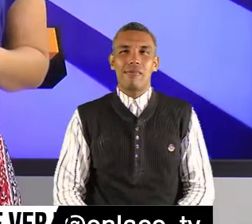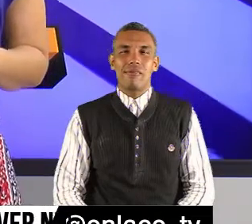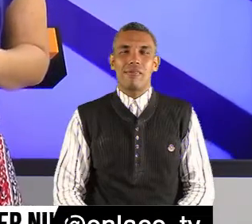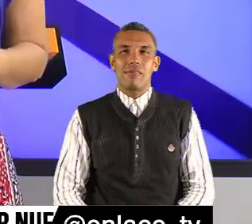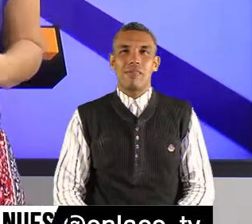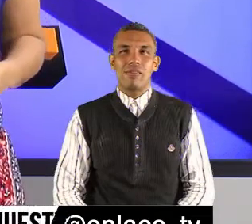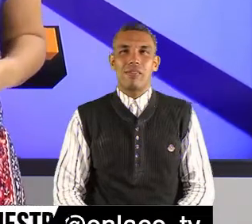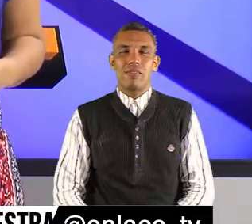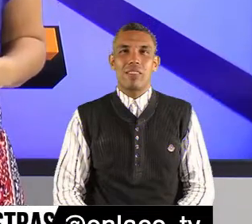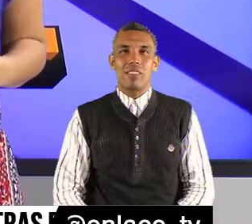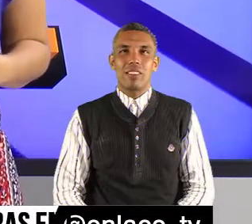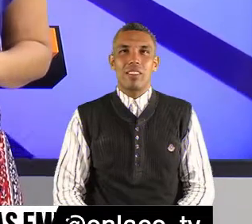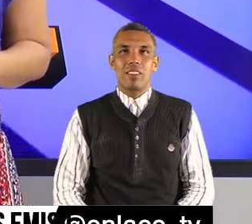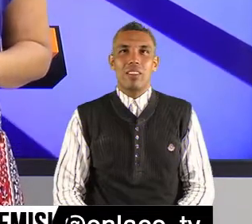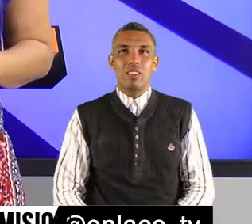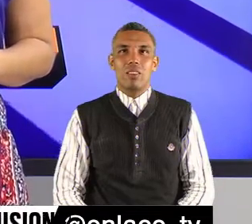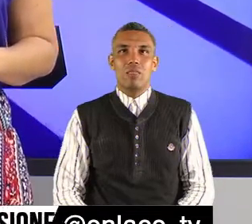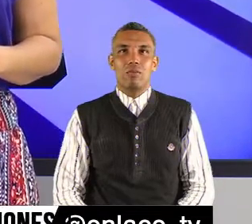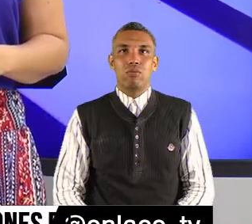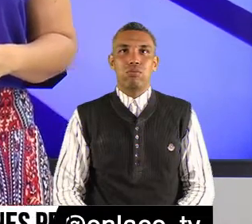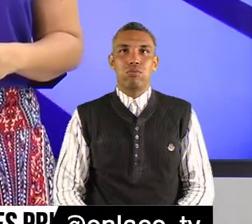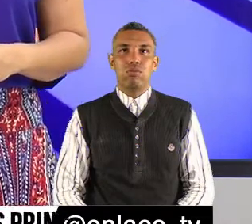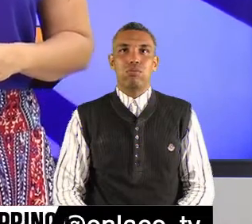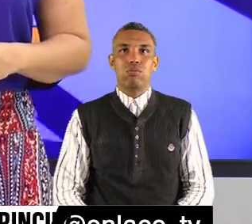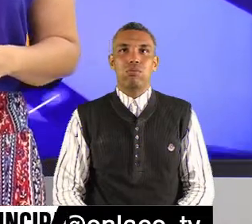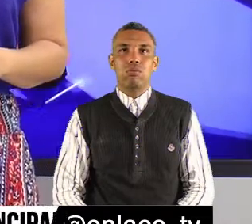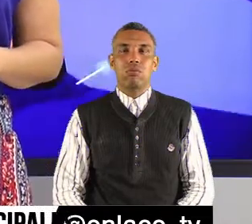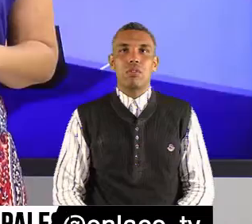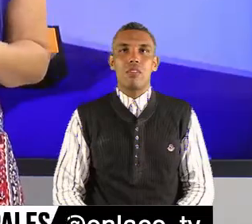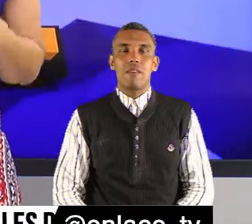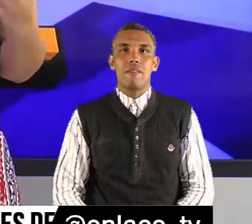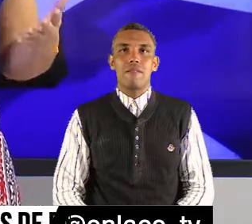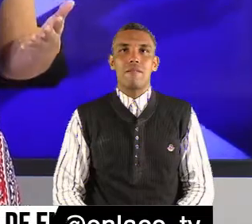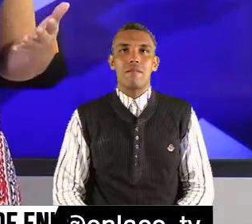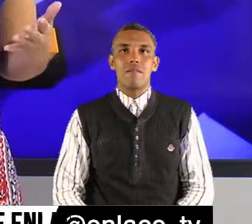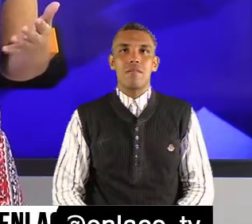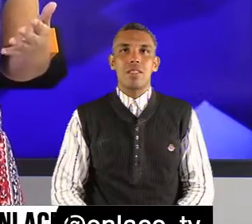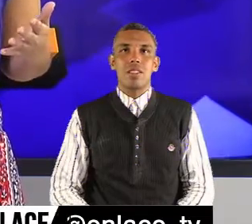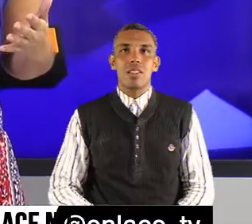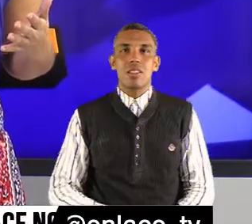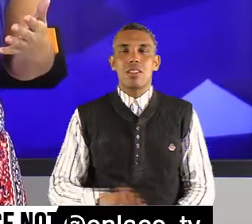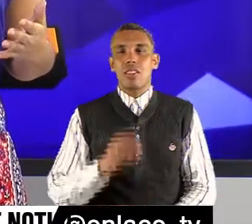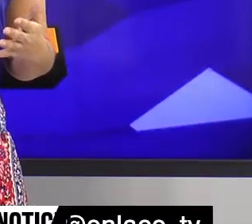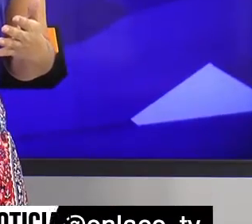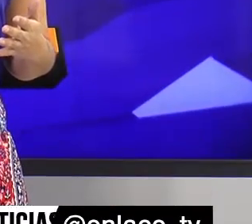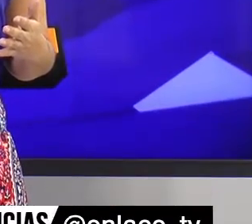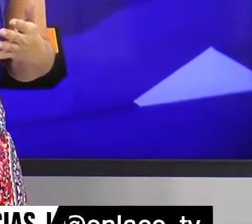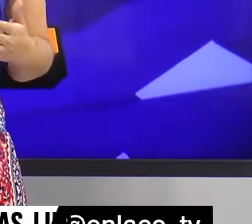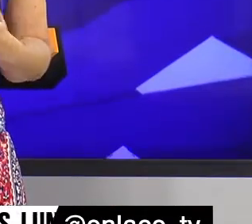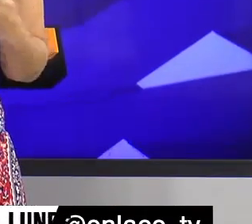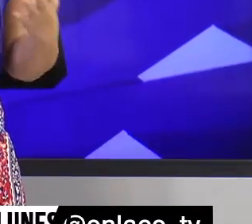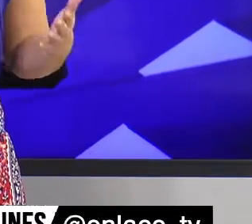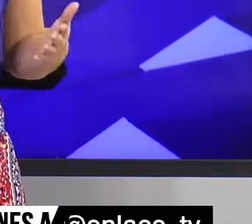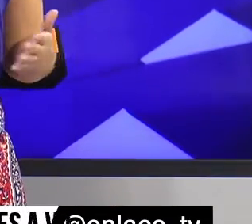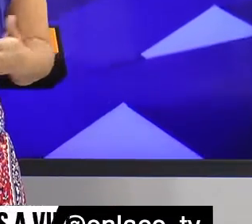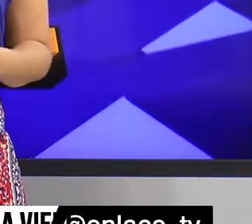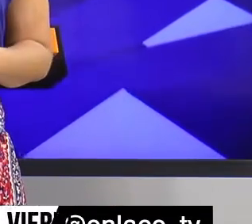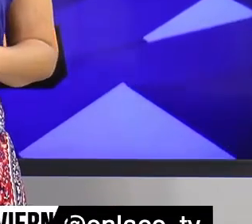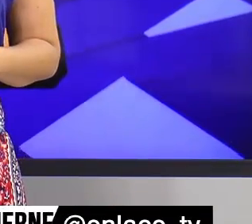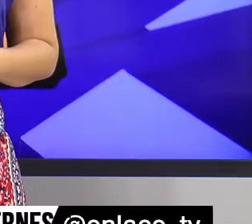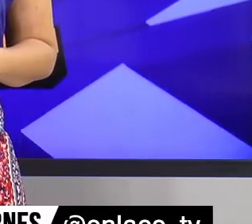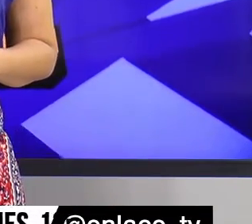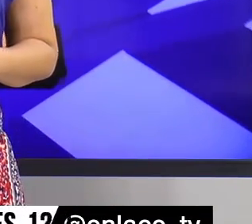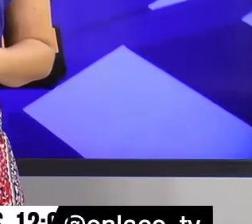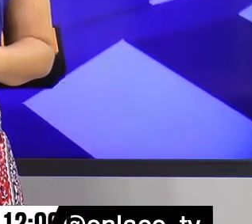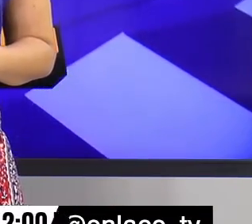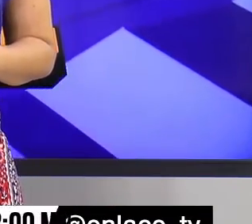la primera carga líquida al puerto de Impala en Barranca Bermeja. Expertos en historia catalogan este hecho muy importante en